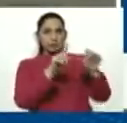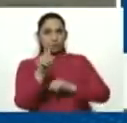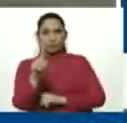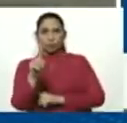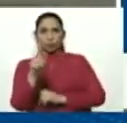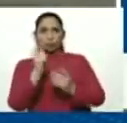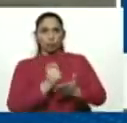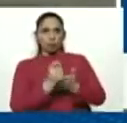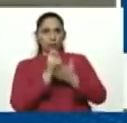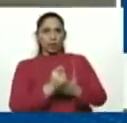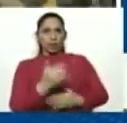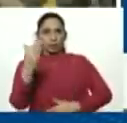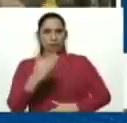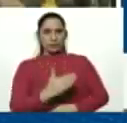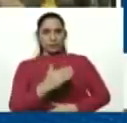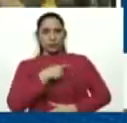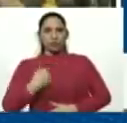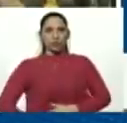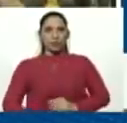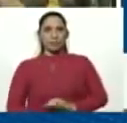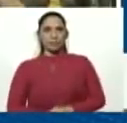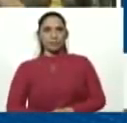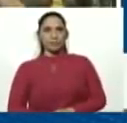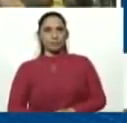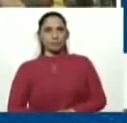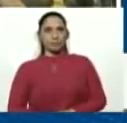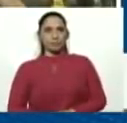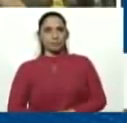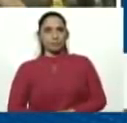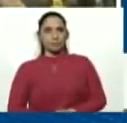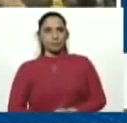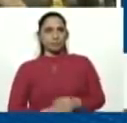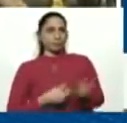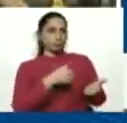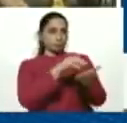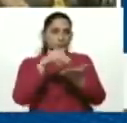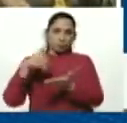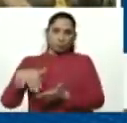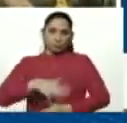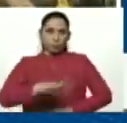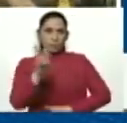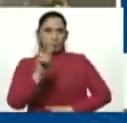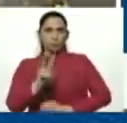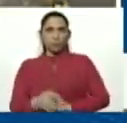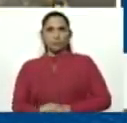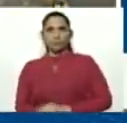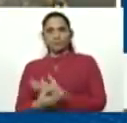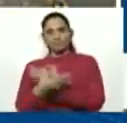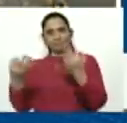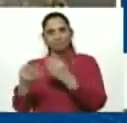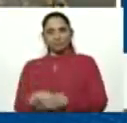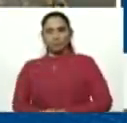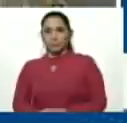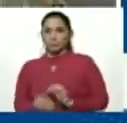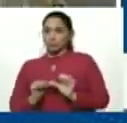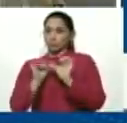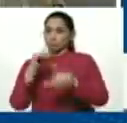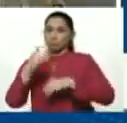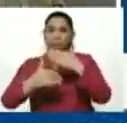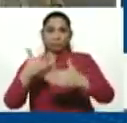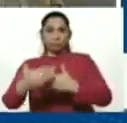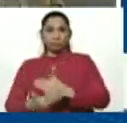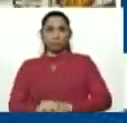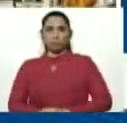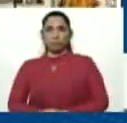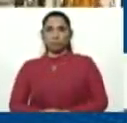hermana República Popular de China y que son inmediatamente distribuidas en todo el territorio nacional. Excelente. Bueno, seguir avanzando.